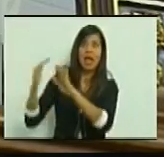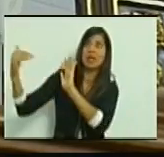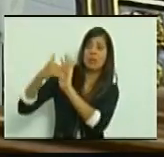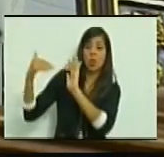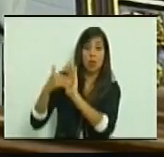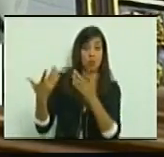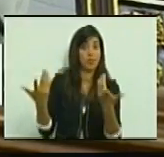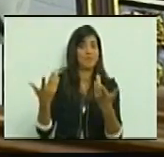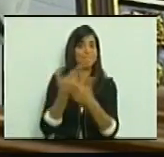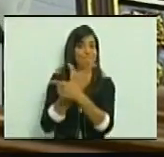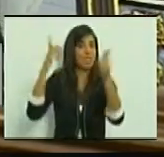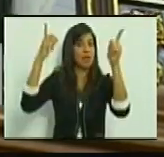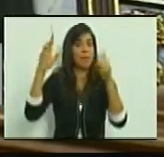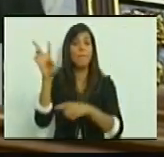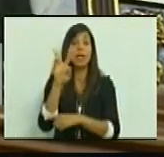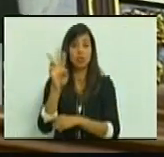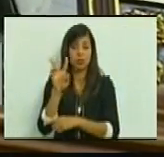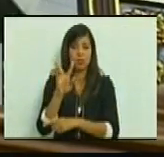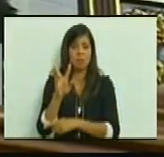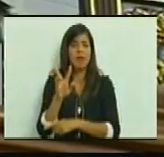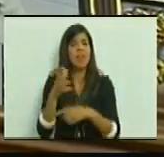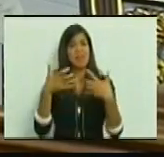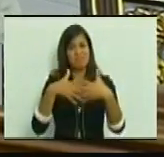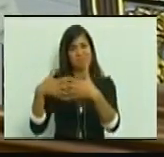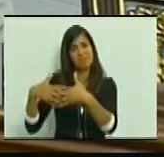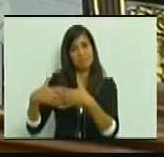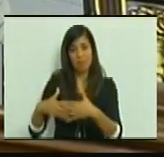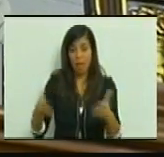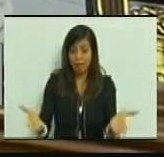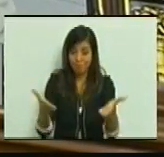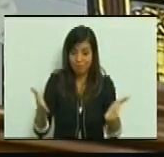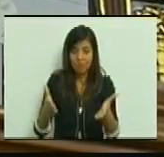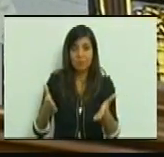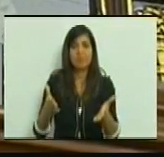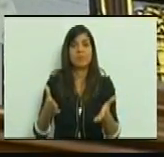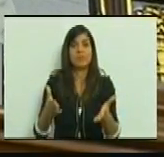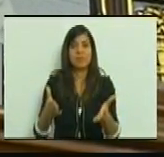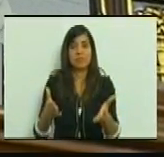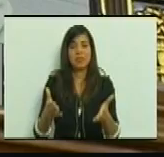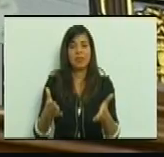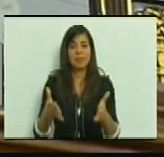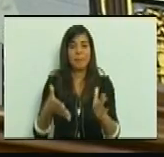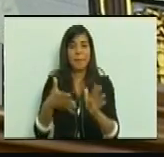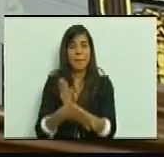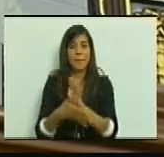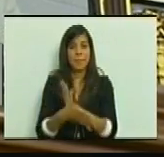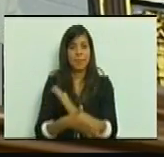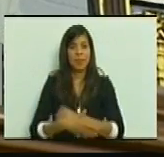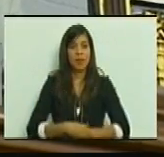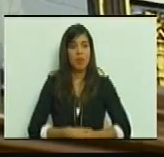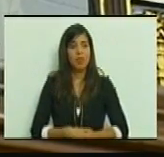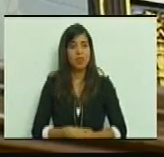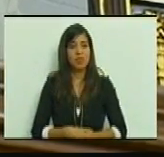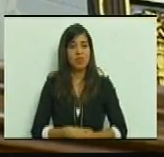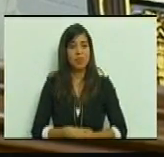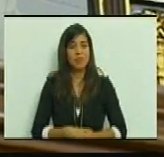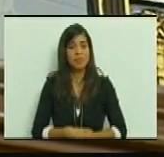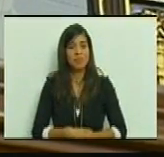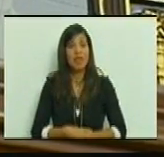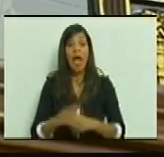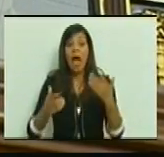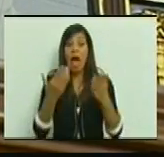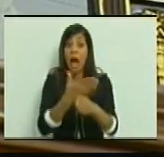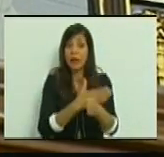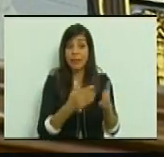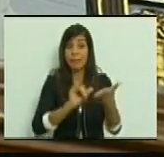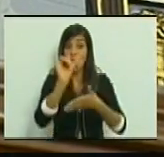Venezuela y a desarrollar los sectores agroproductivos. Yo voy a permitirme abrir, antes de presentar el proyecto de